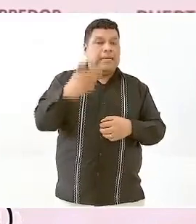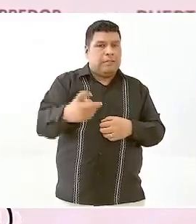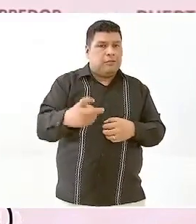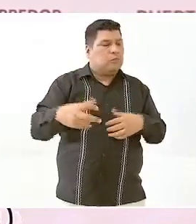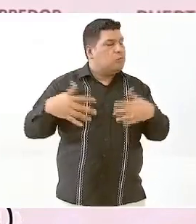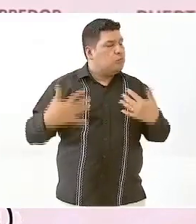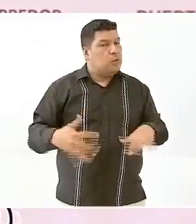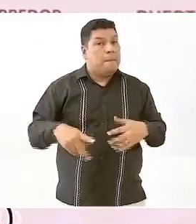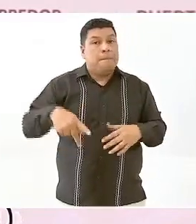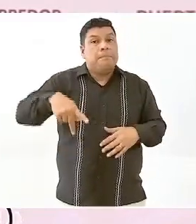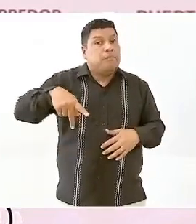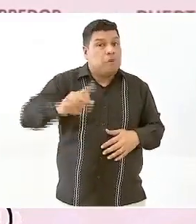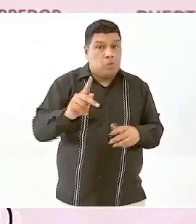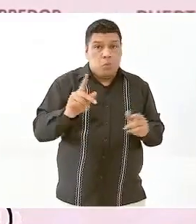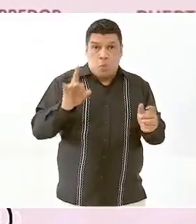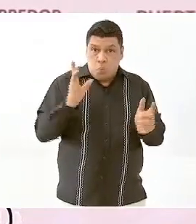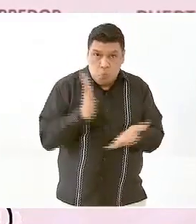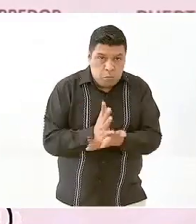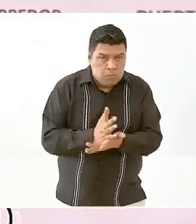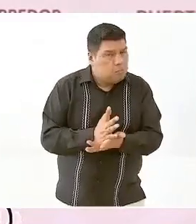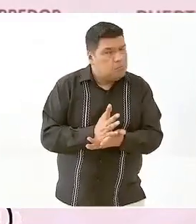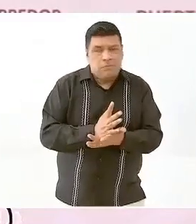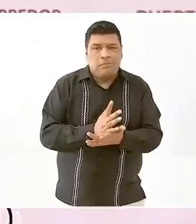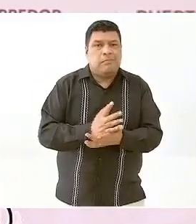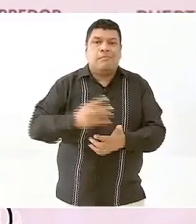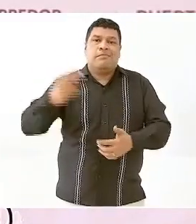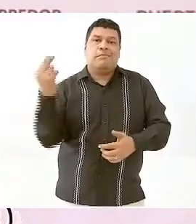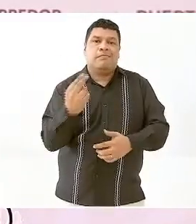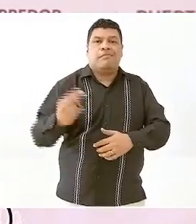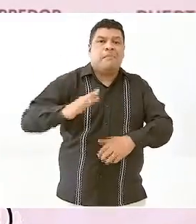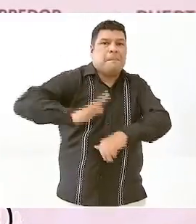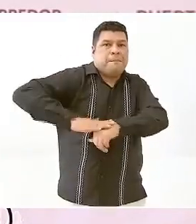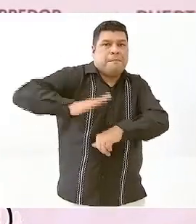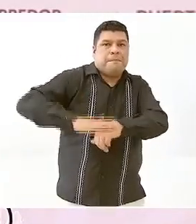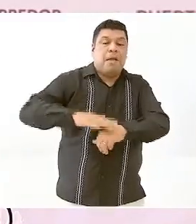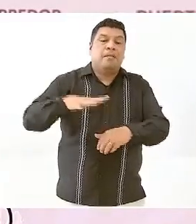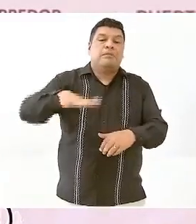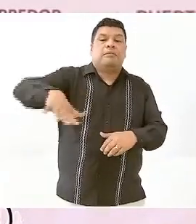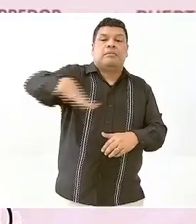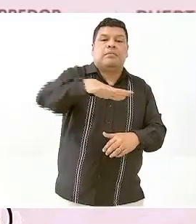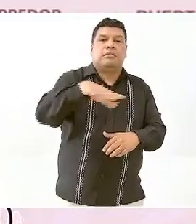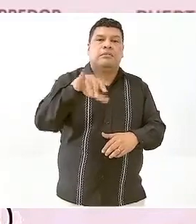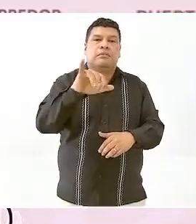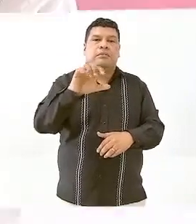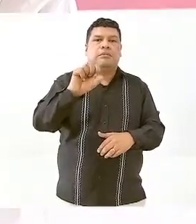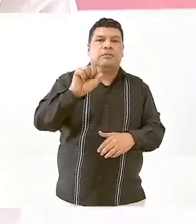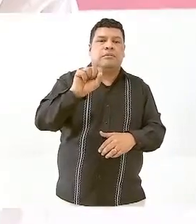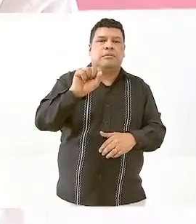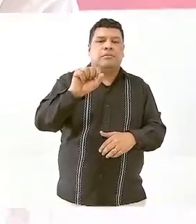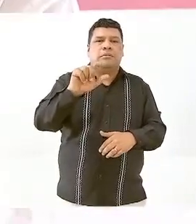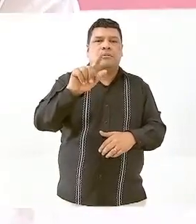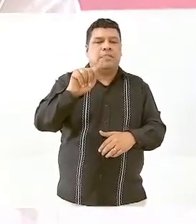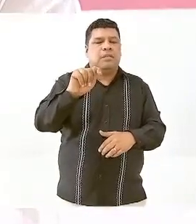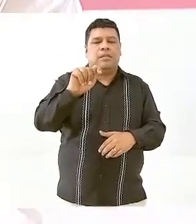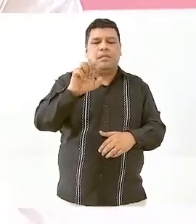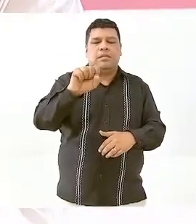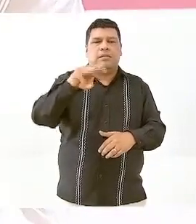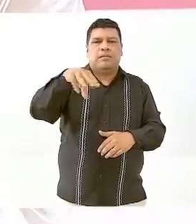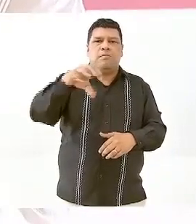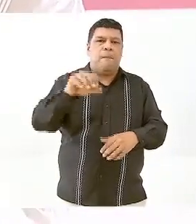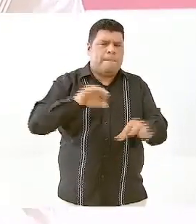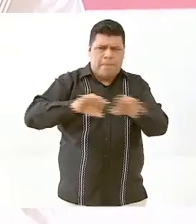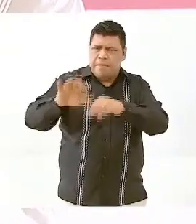se propone, se busca que en el Istmo haya mucho trabajo.